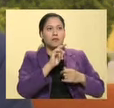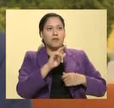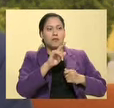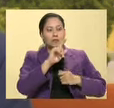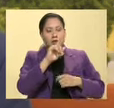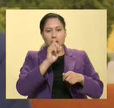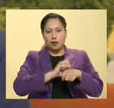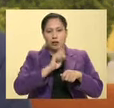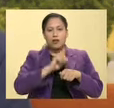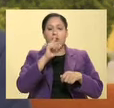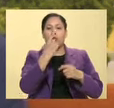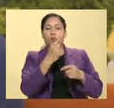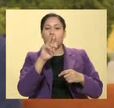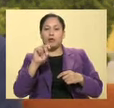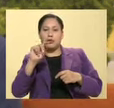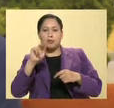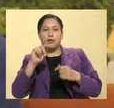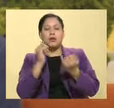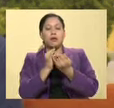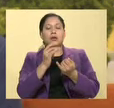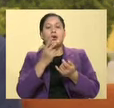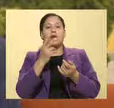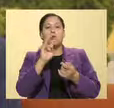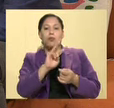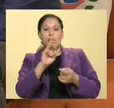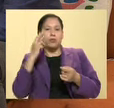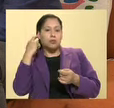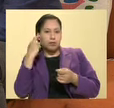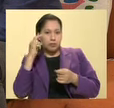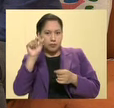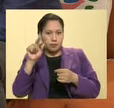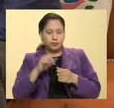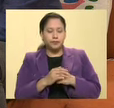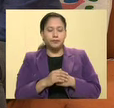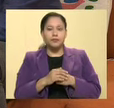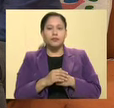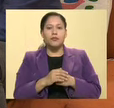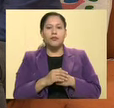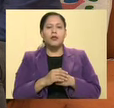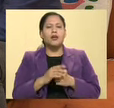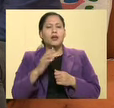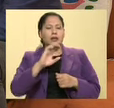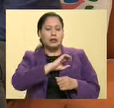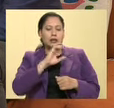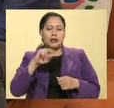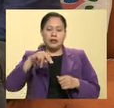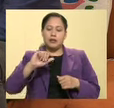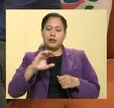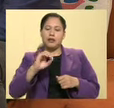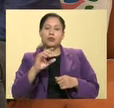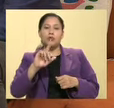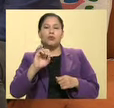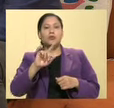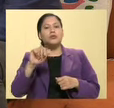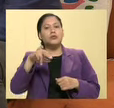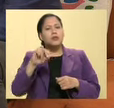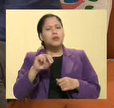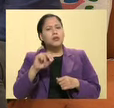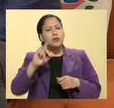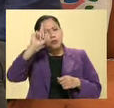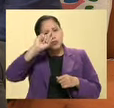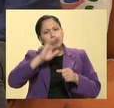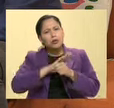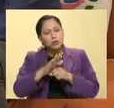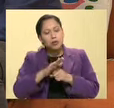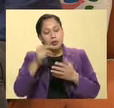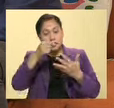todos los días ahí en Uno TV y los fines de semana en W Radio. Querido Nacho Lozano, ¿qué recomendación